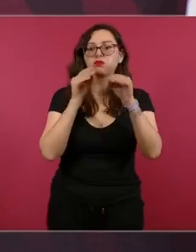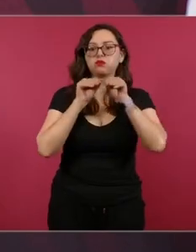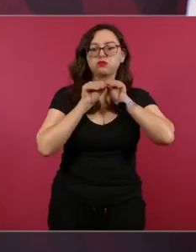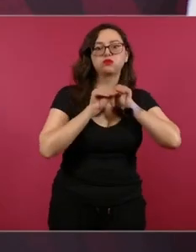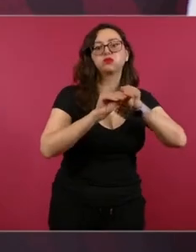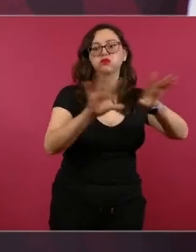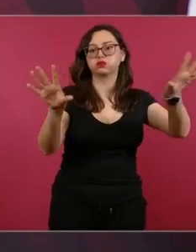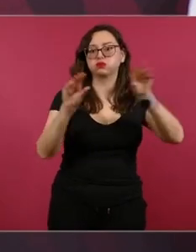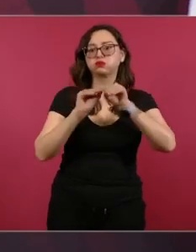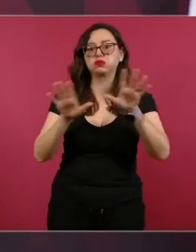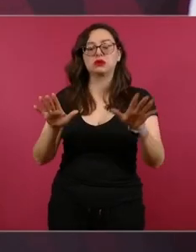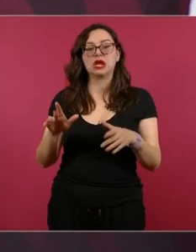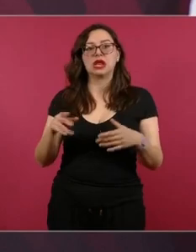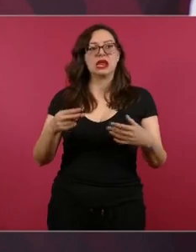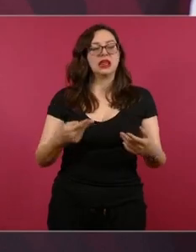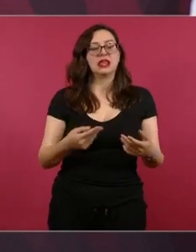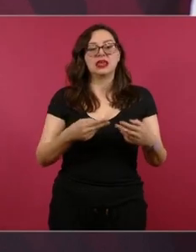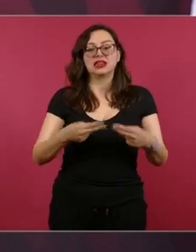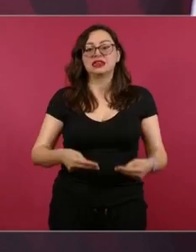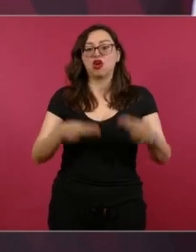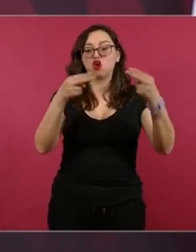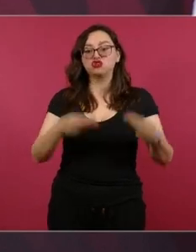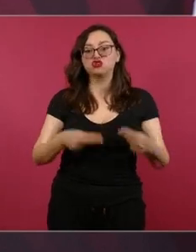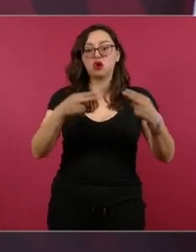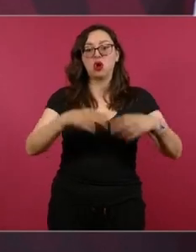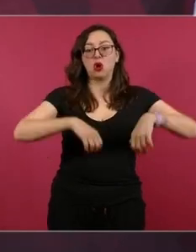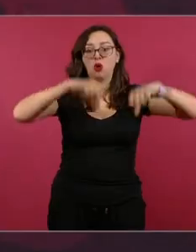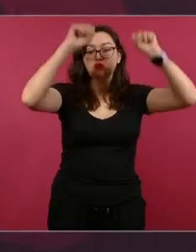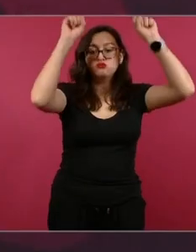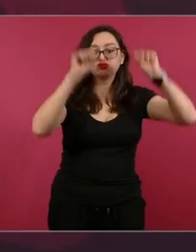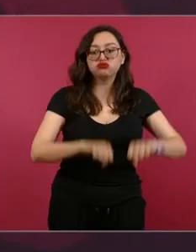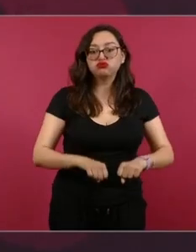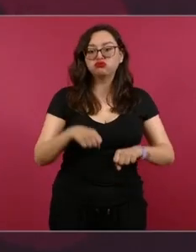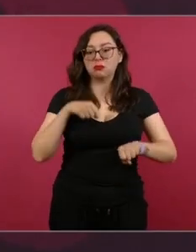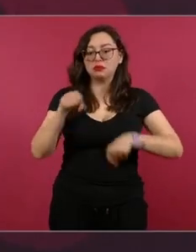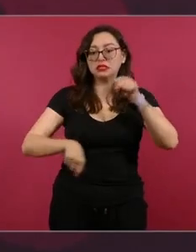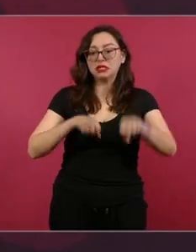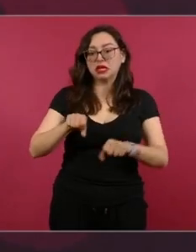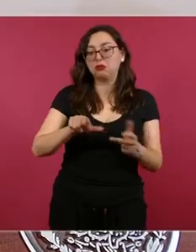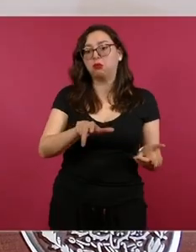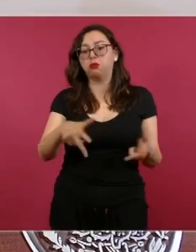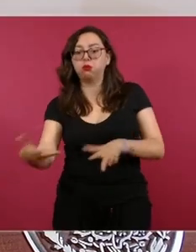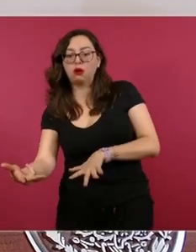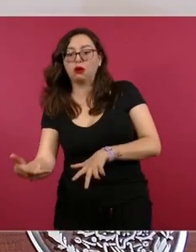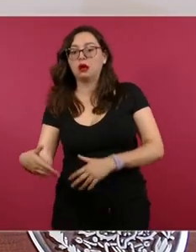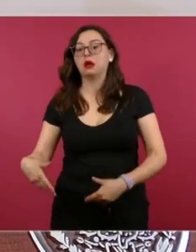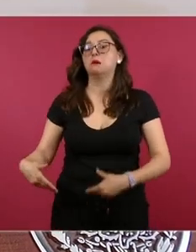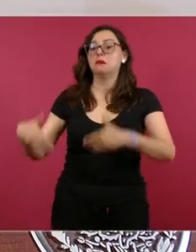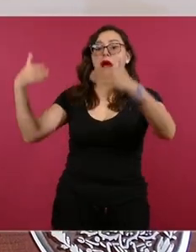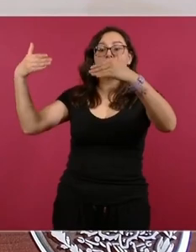cómo los negocios cerraban sus cortinas, se caían las bicicletas, se caían las